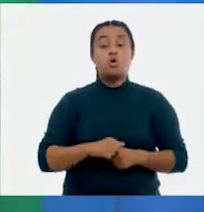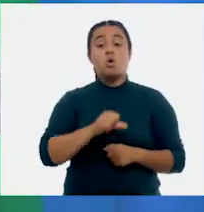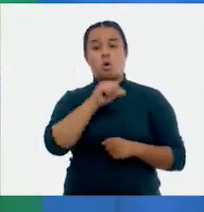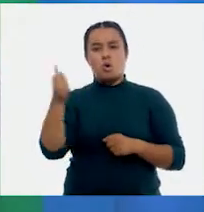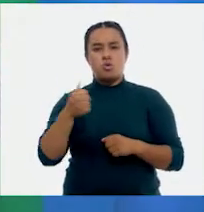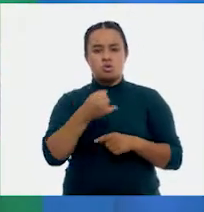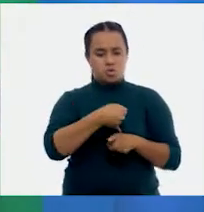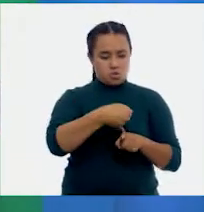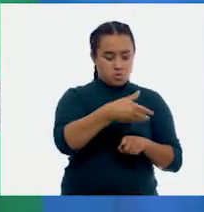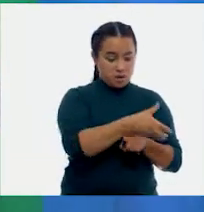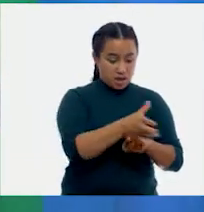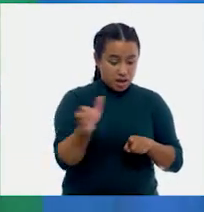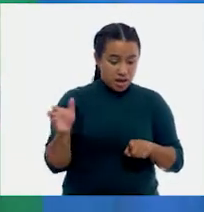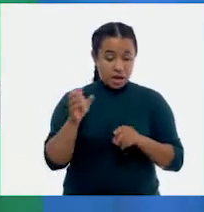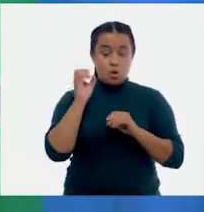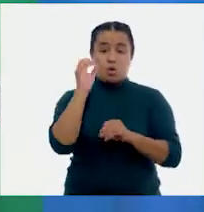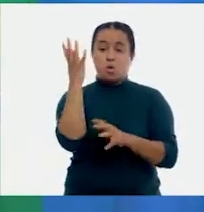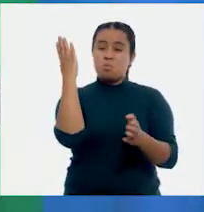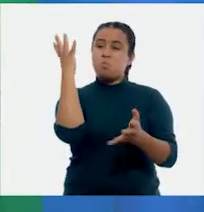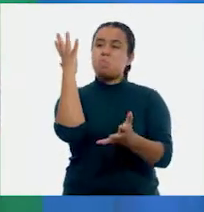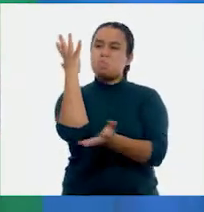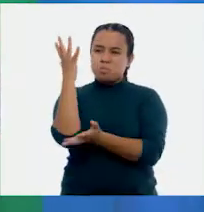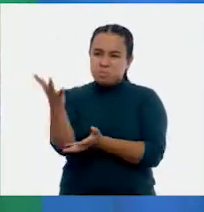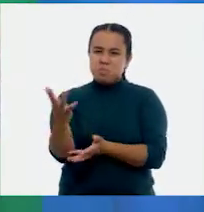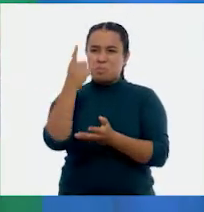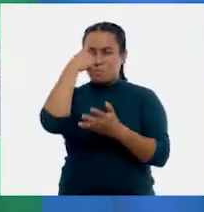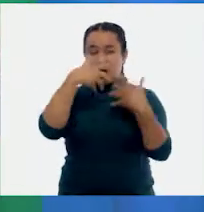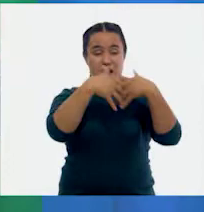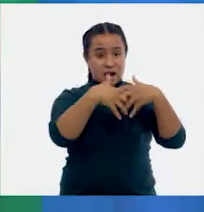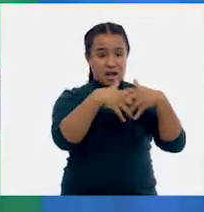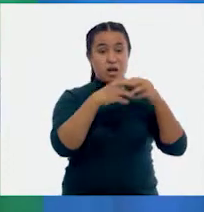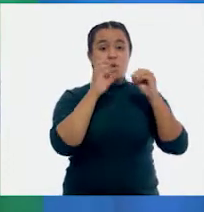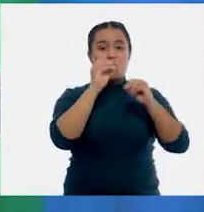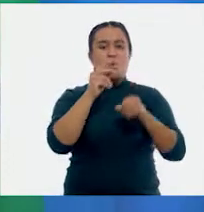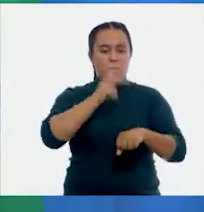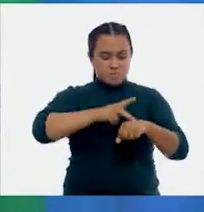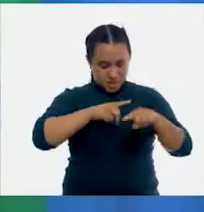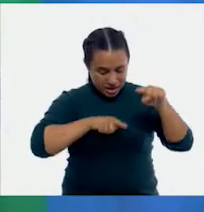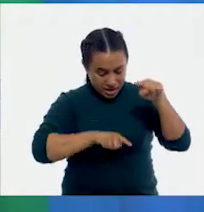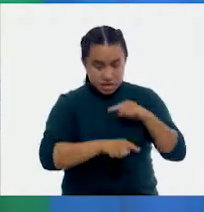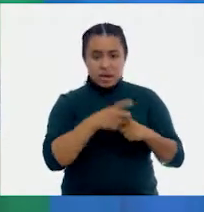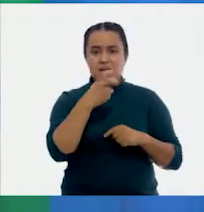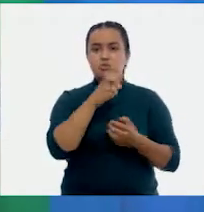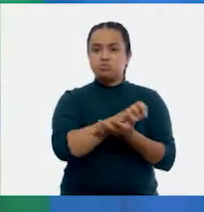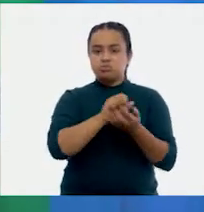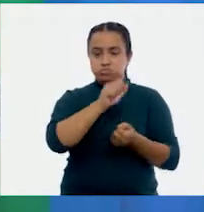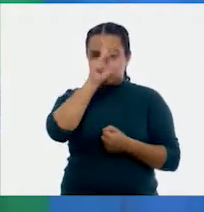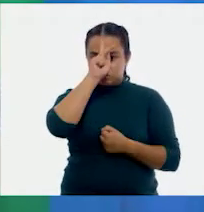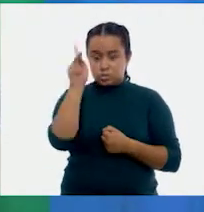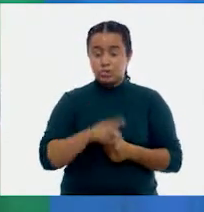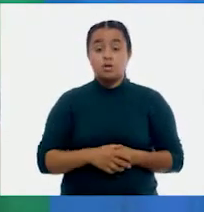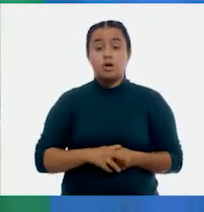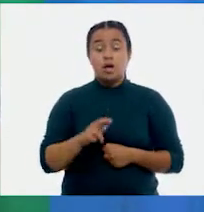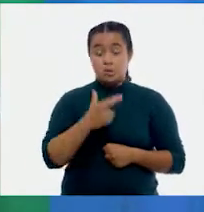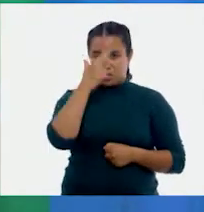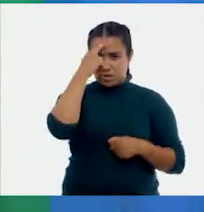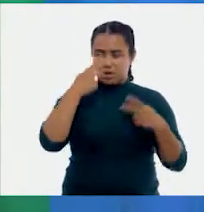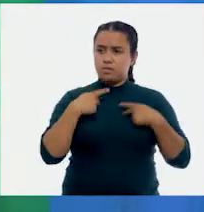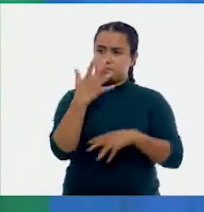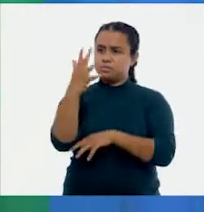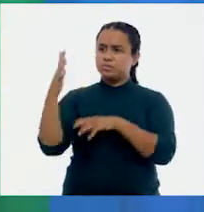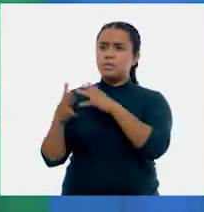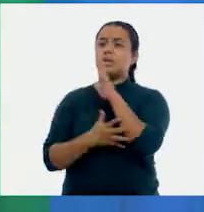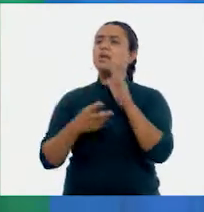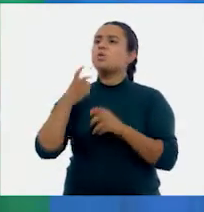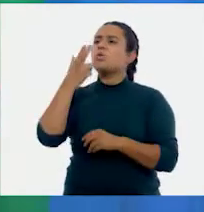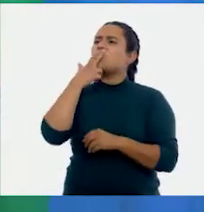o la agricultura industrializada. Recordemos que el ser humano utiliza la naturaleza para satisfacer